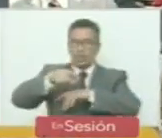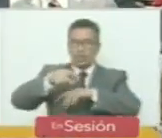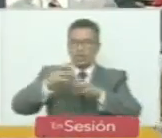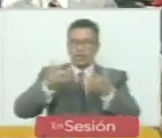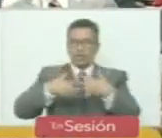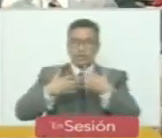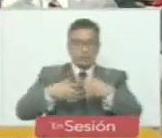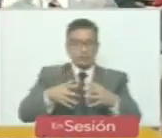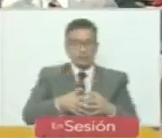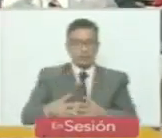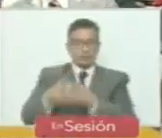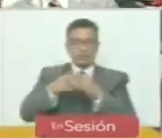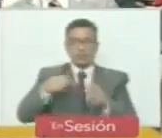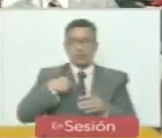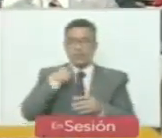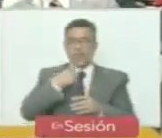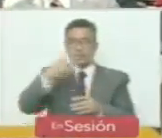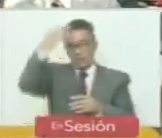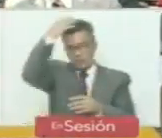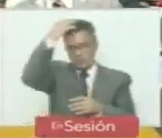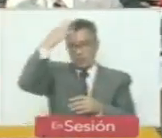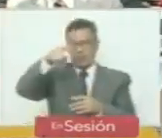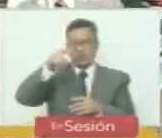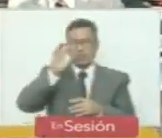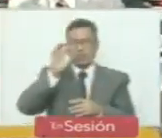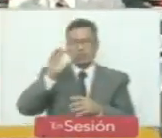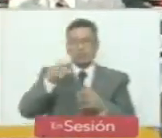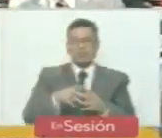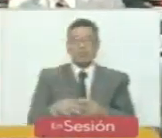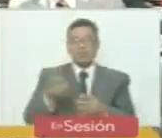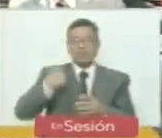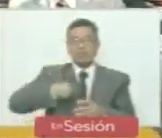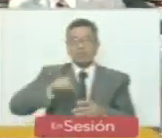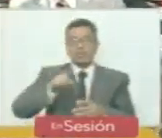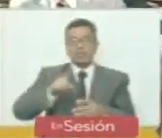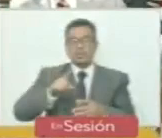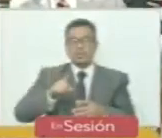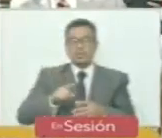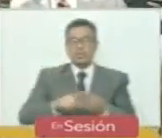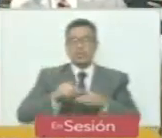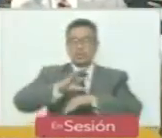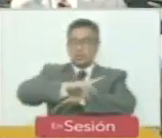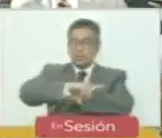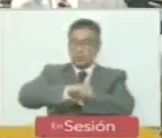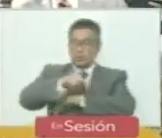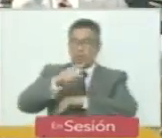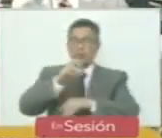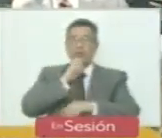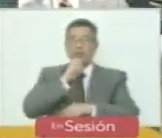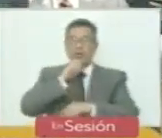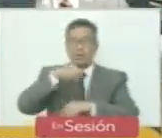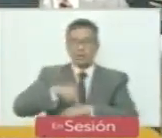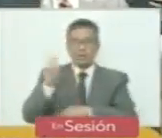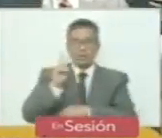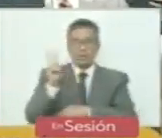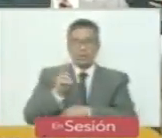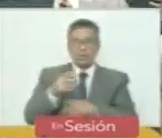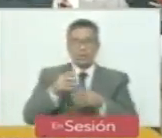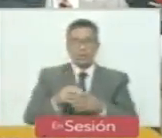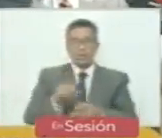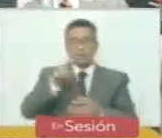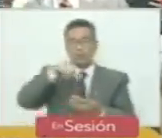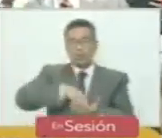decir también que el Reino Unido tiene retenido, está robándole el oro a Venezuela, valorado en